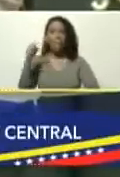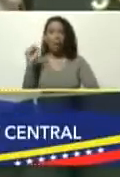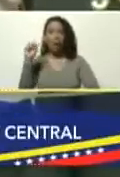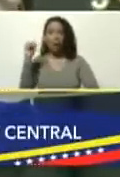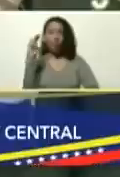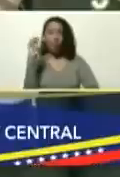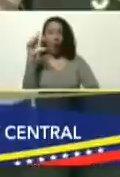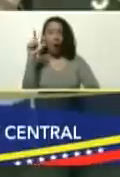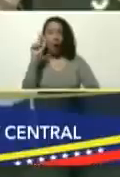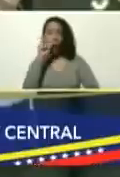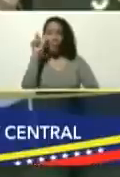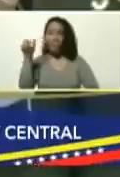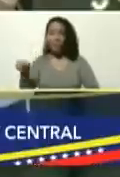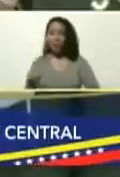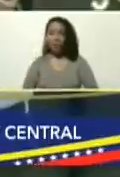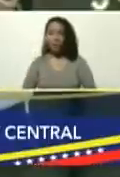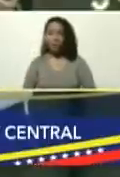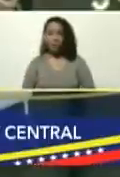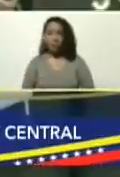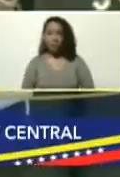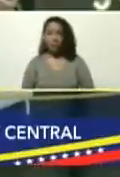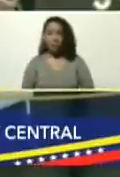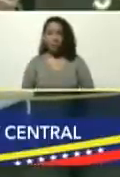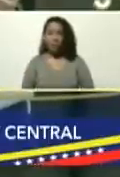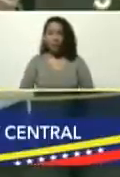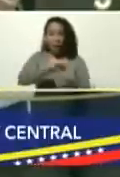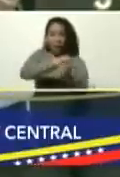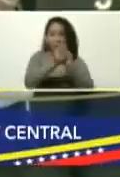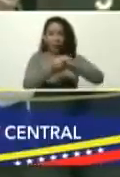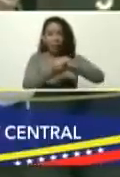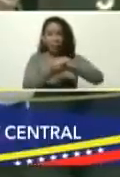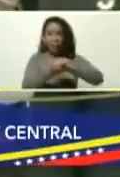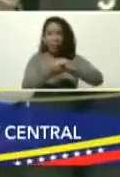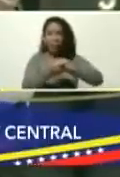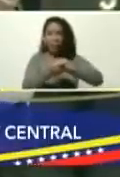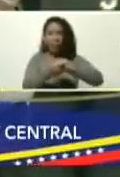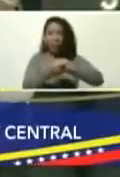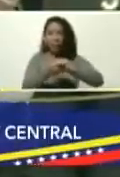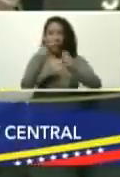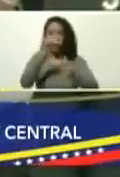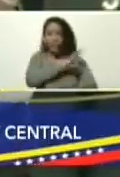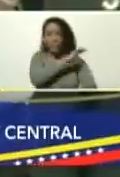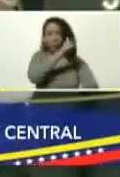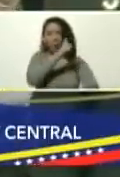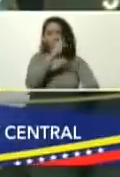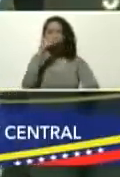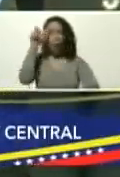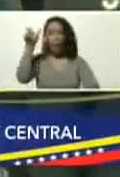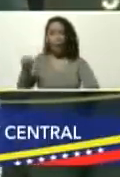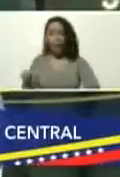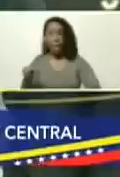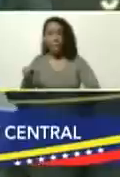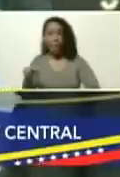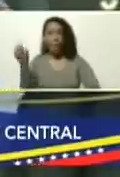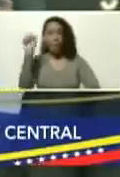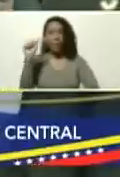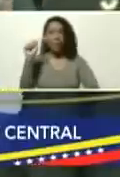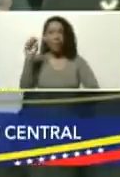Castillo Rengifo, en sustitución del mayor José Santiago Moreno